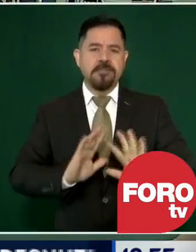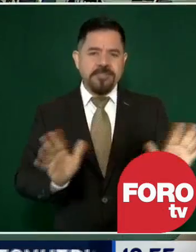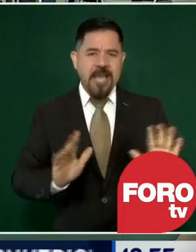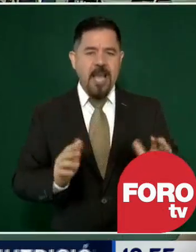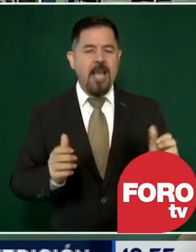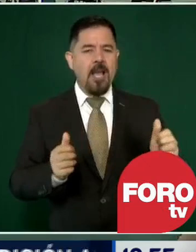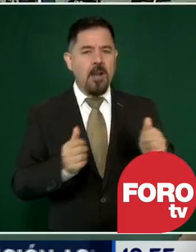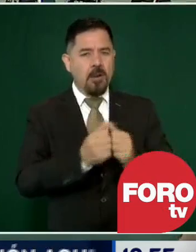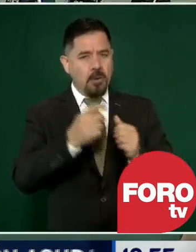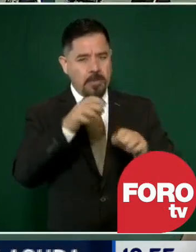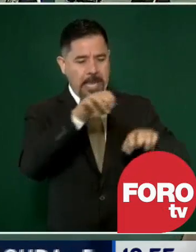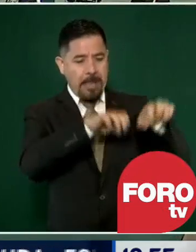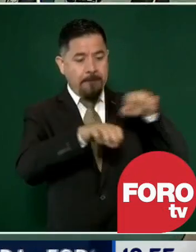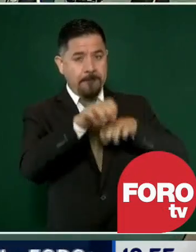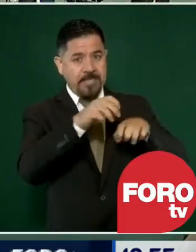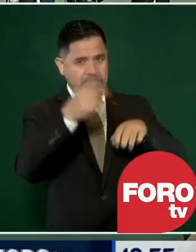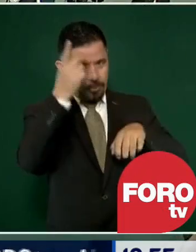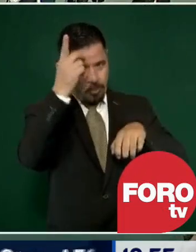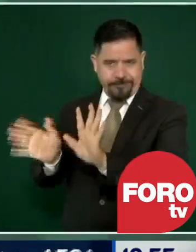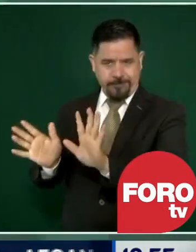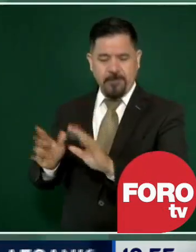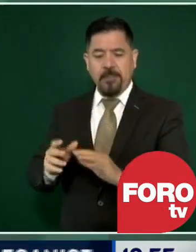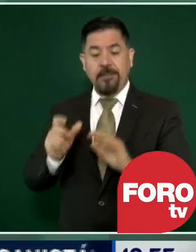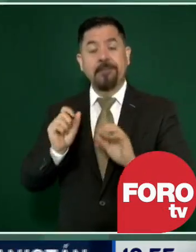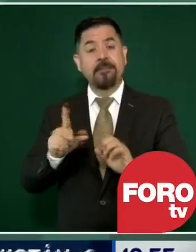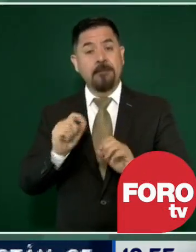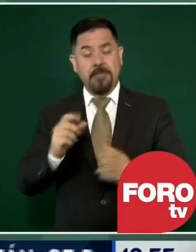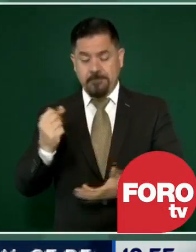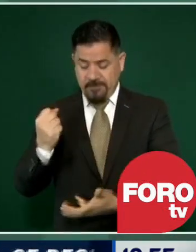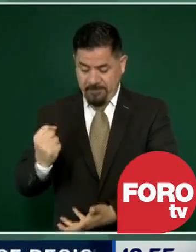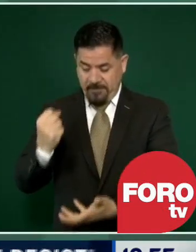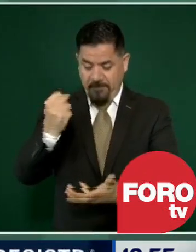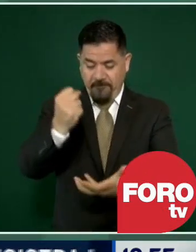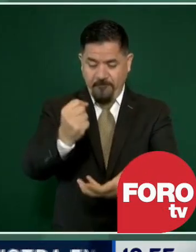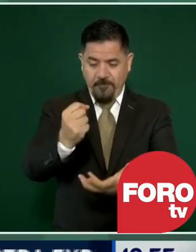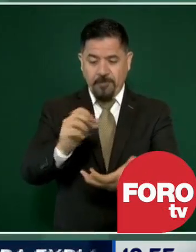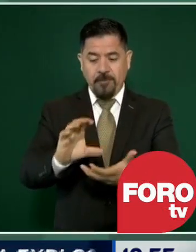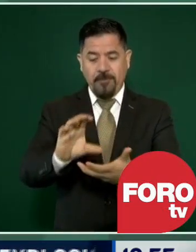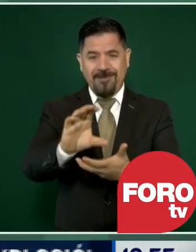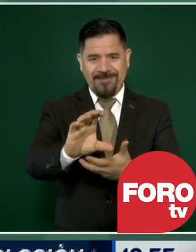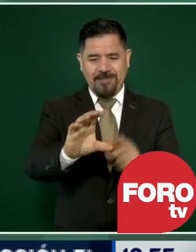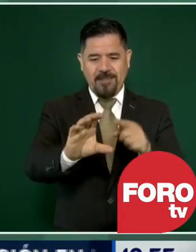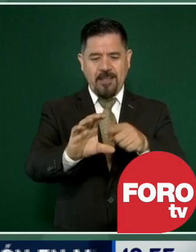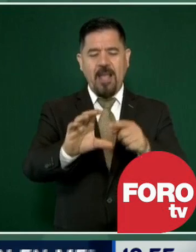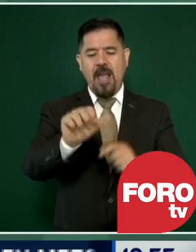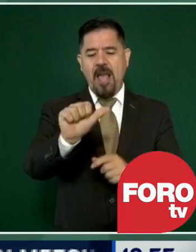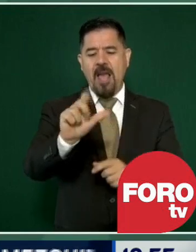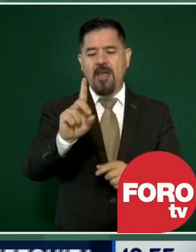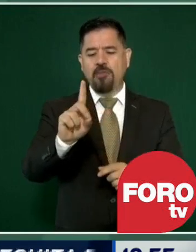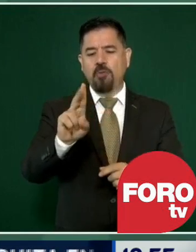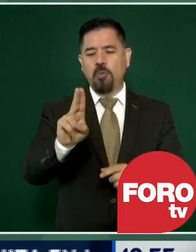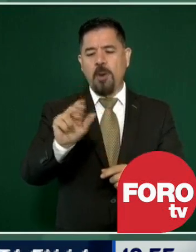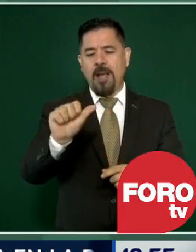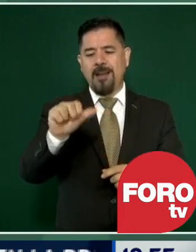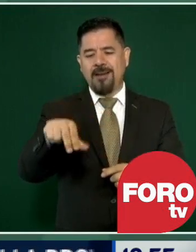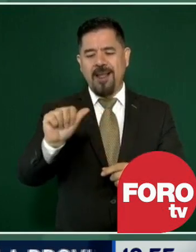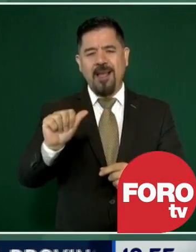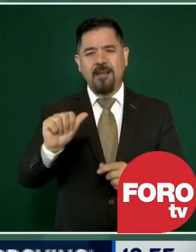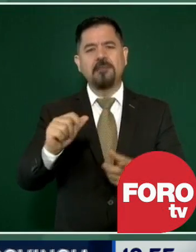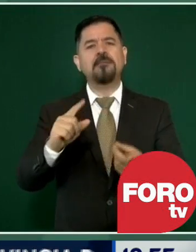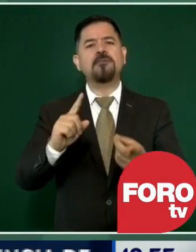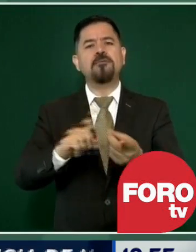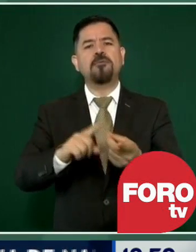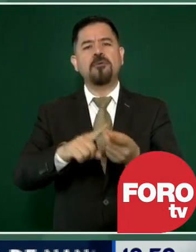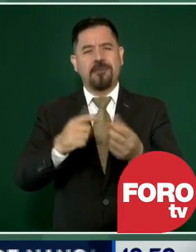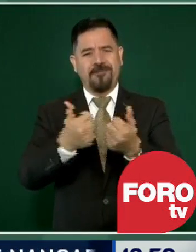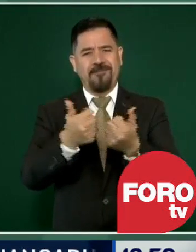el transporte. Otra parte de ese fondo de aduanas se va a dedicar